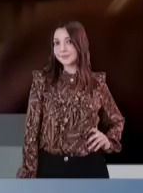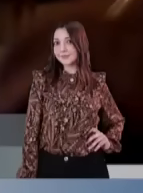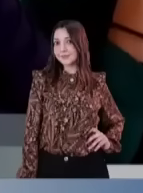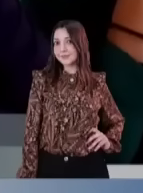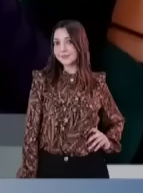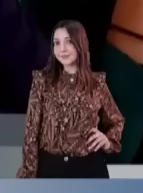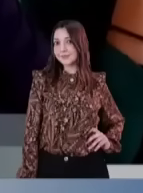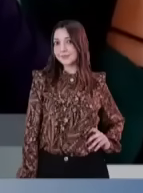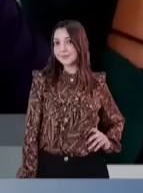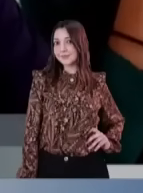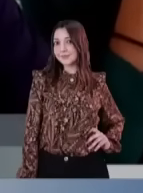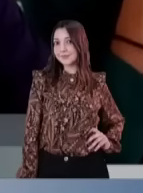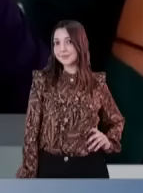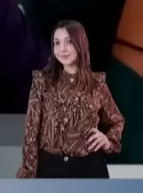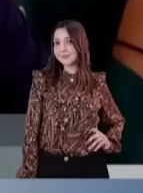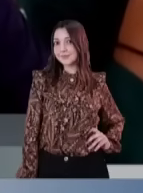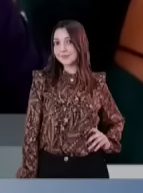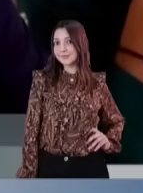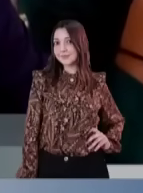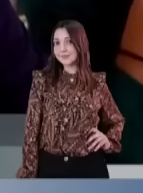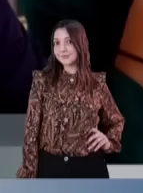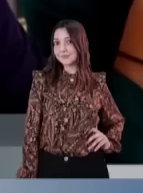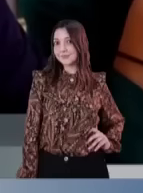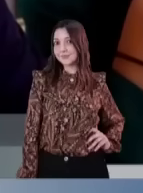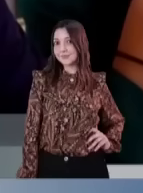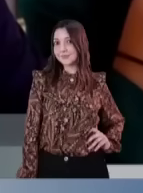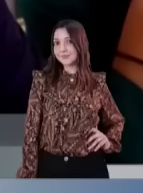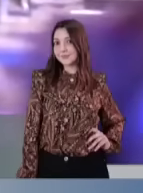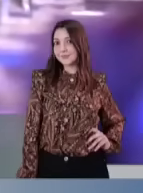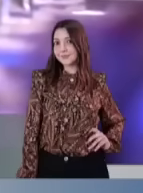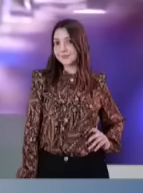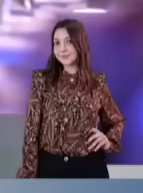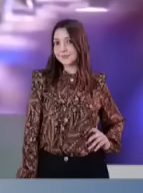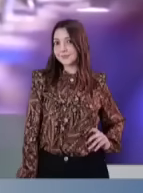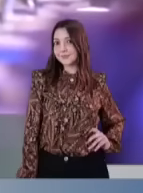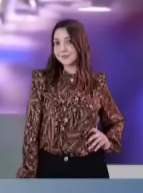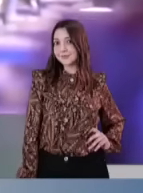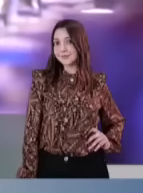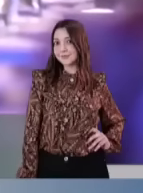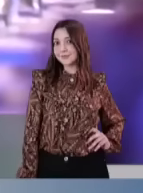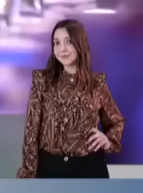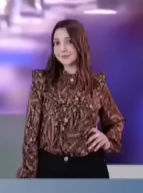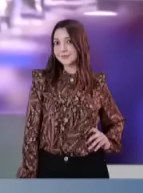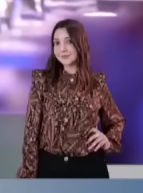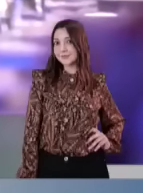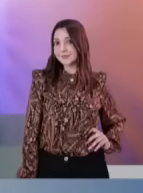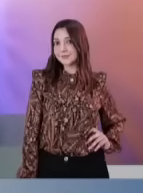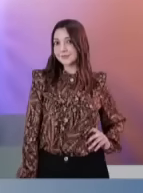cargo de educación. Atención, es una señal muy fuerte que podría dar Gabriel Boric